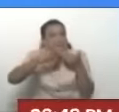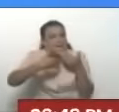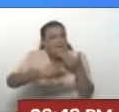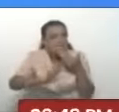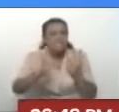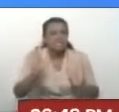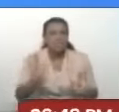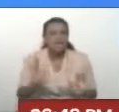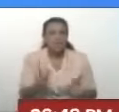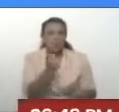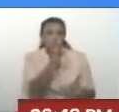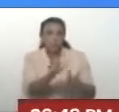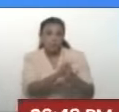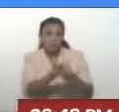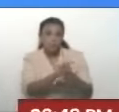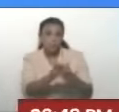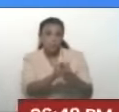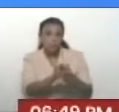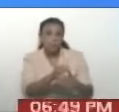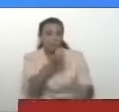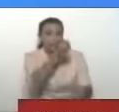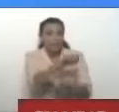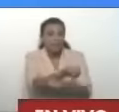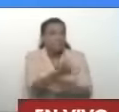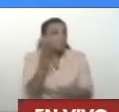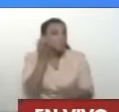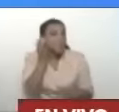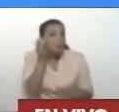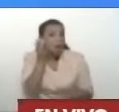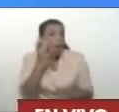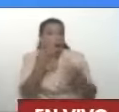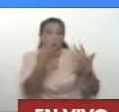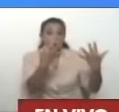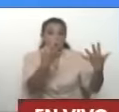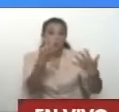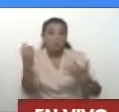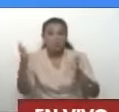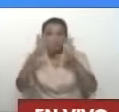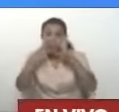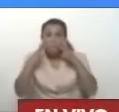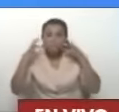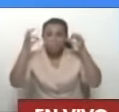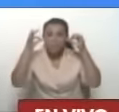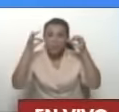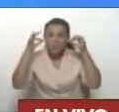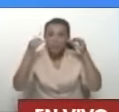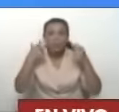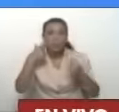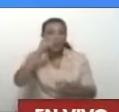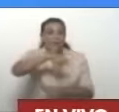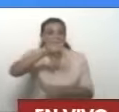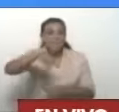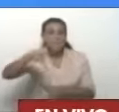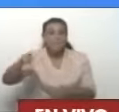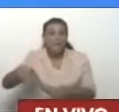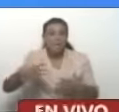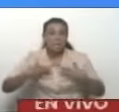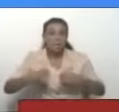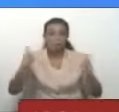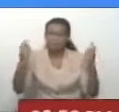Recientemente, entre una de sus funciones ha sido ser jefa de 800 bigotes, que ha sido un plan de